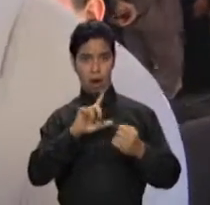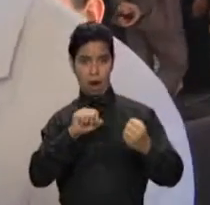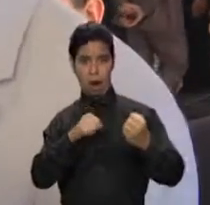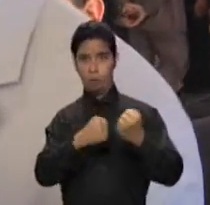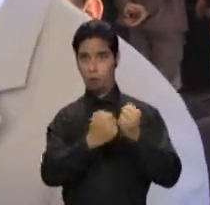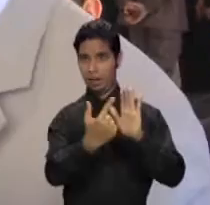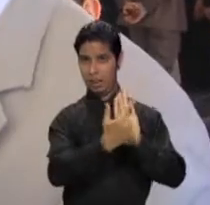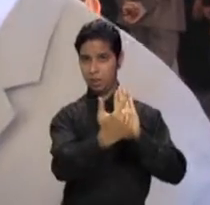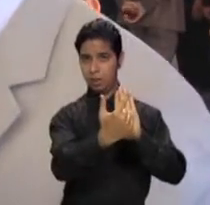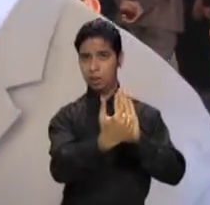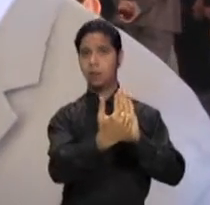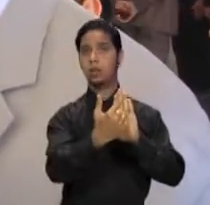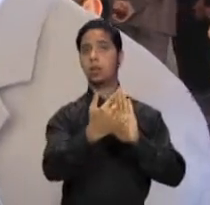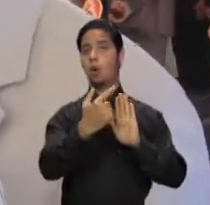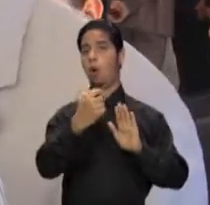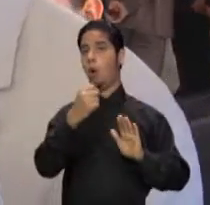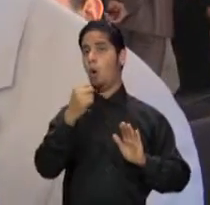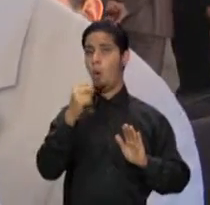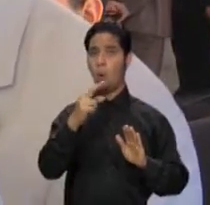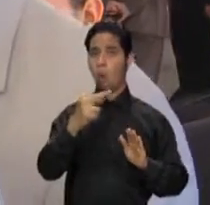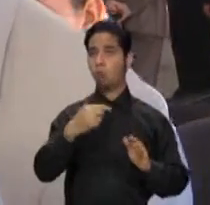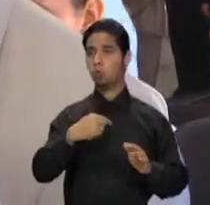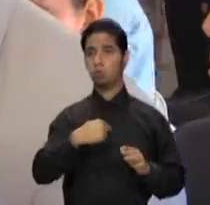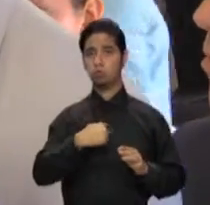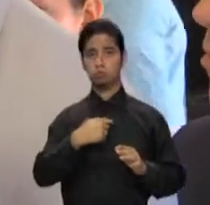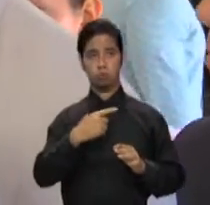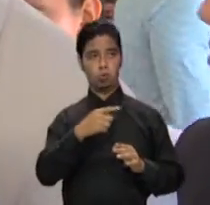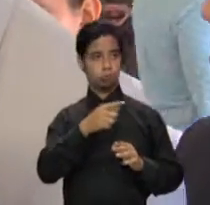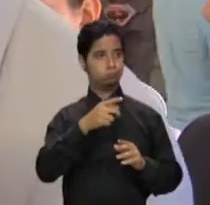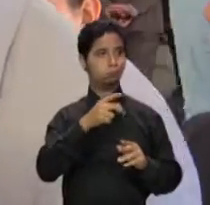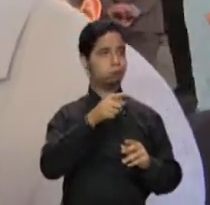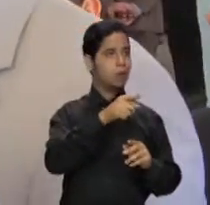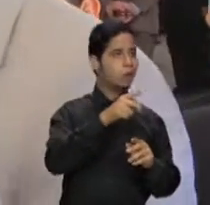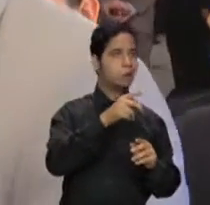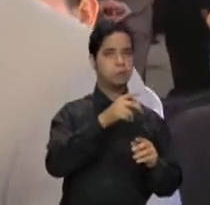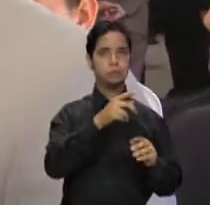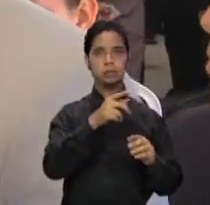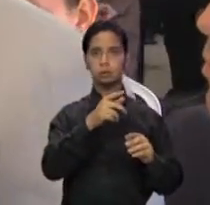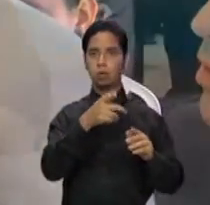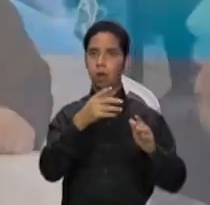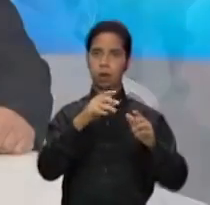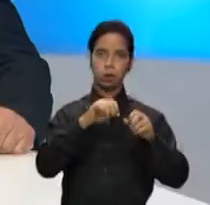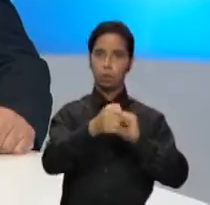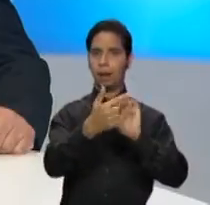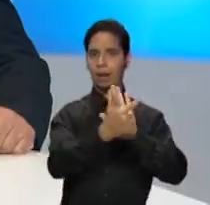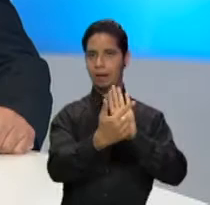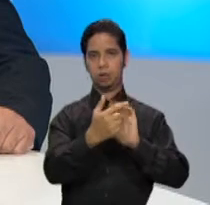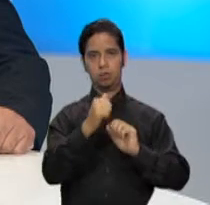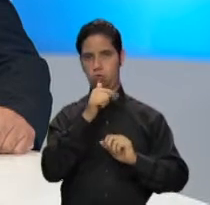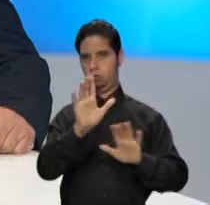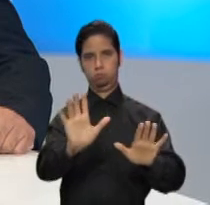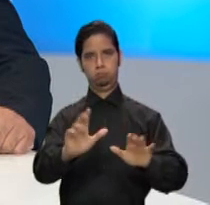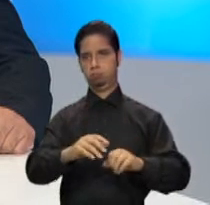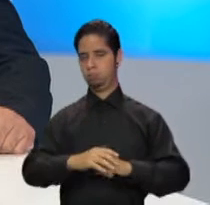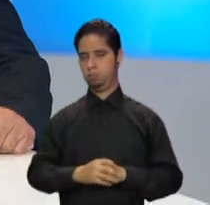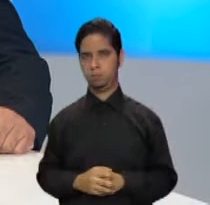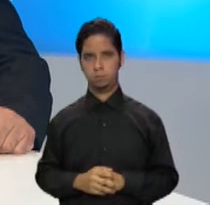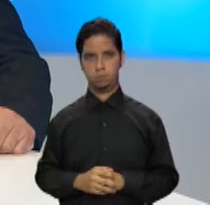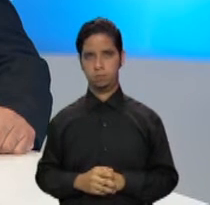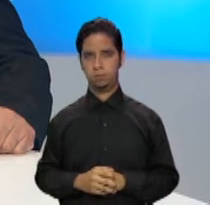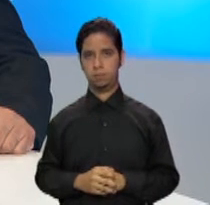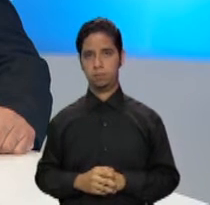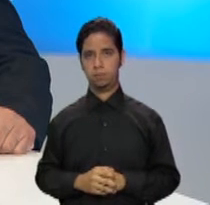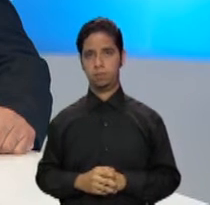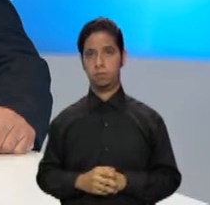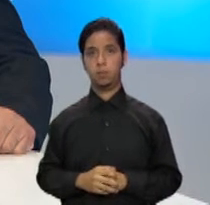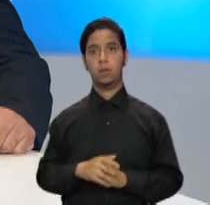o para que un funcionario tenga una participación que vaya contra la ley, pues por supuesto no. Y ante la necesidad urgente de apoyar